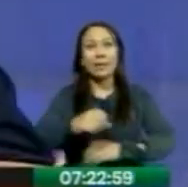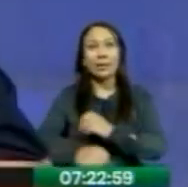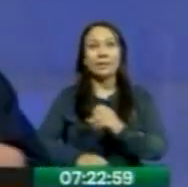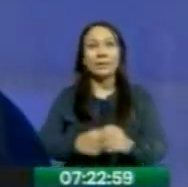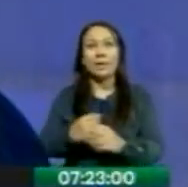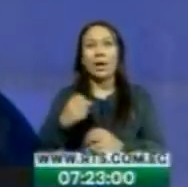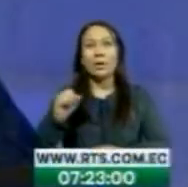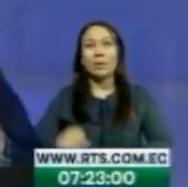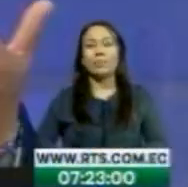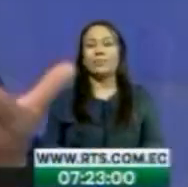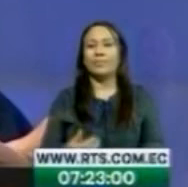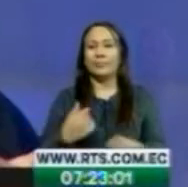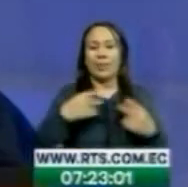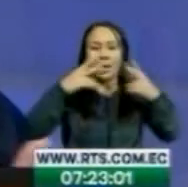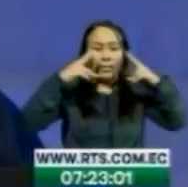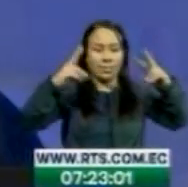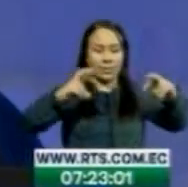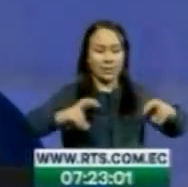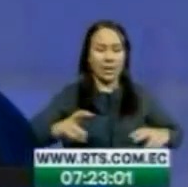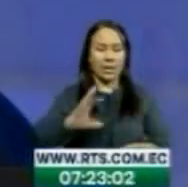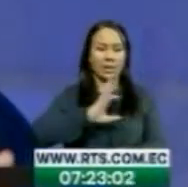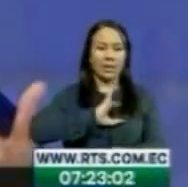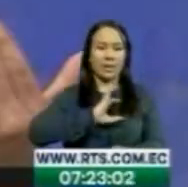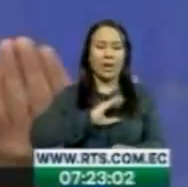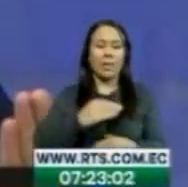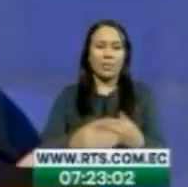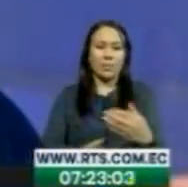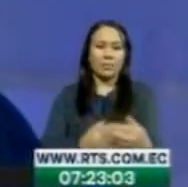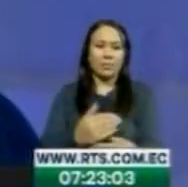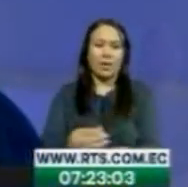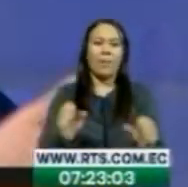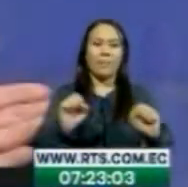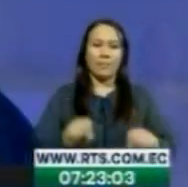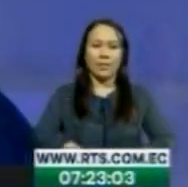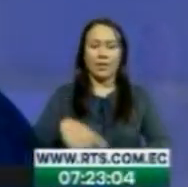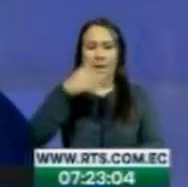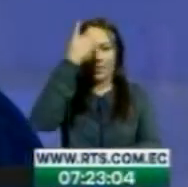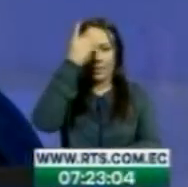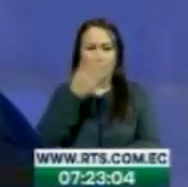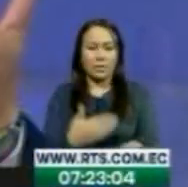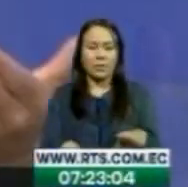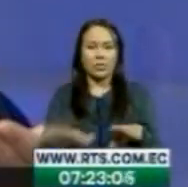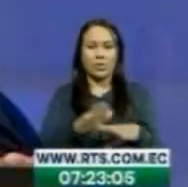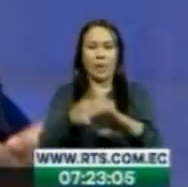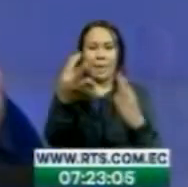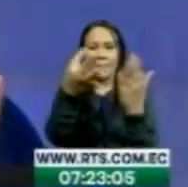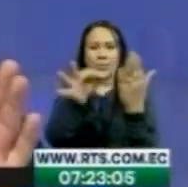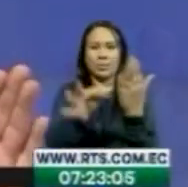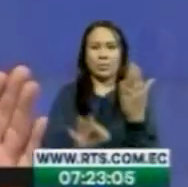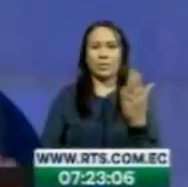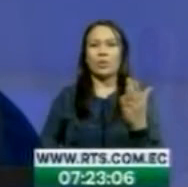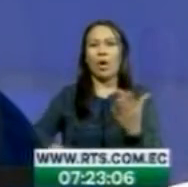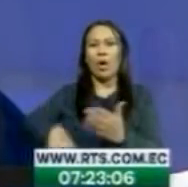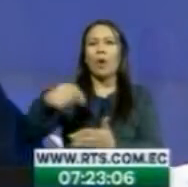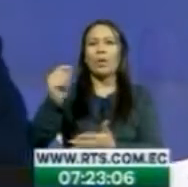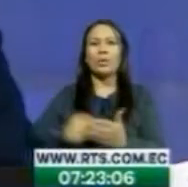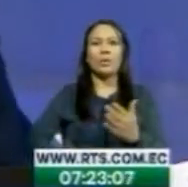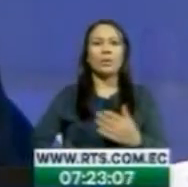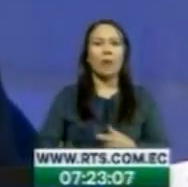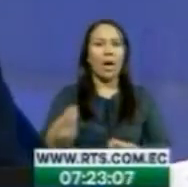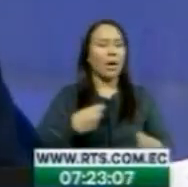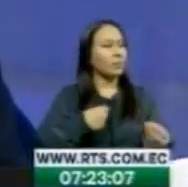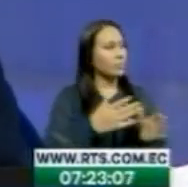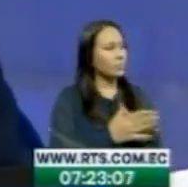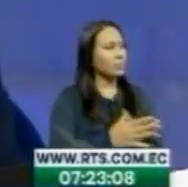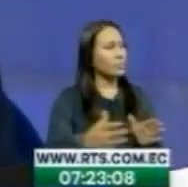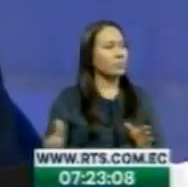tener un análisis correcto y técnico para poder incluir en el presupuesto general y las contrataciones que podrían generarse en